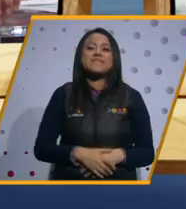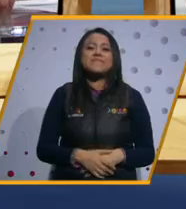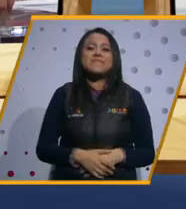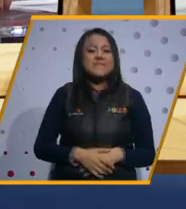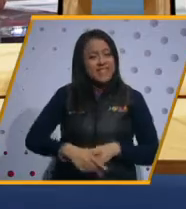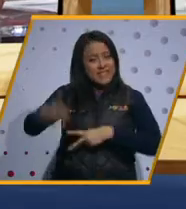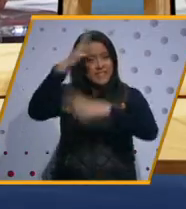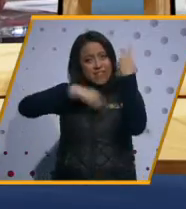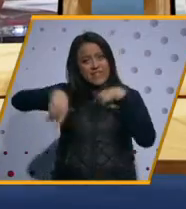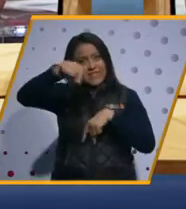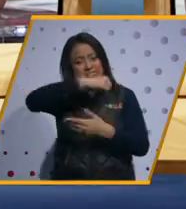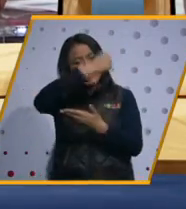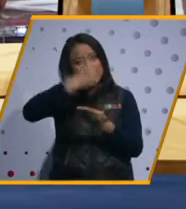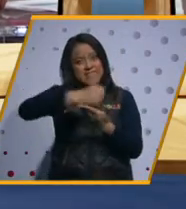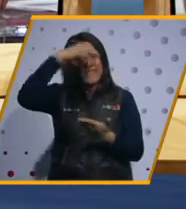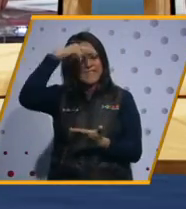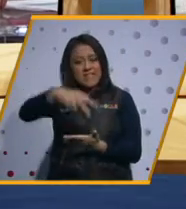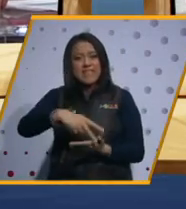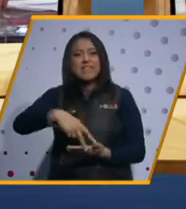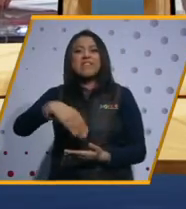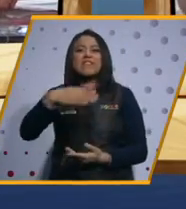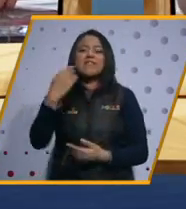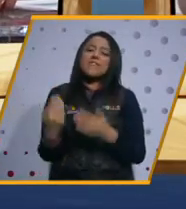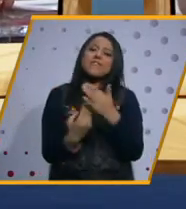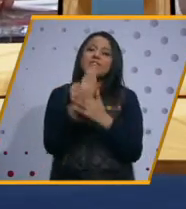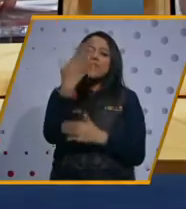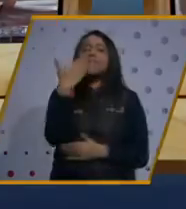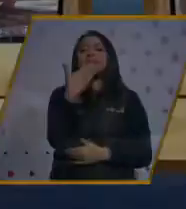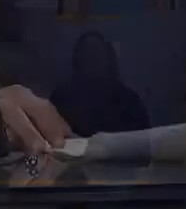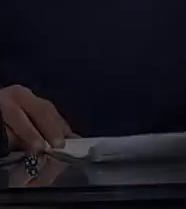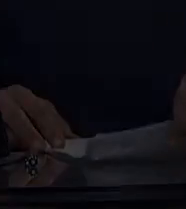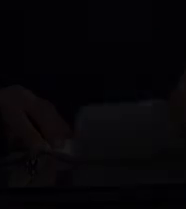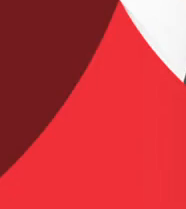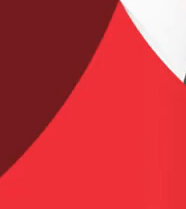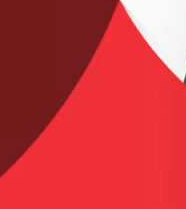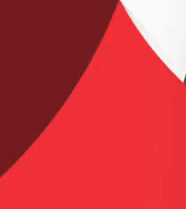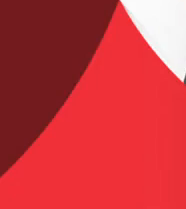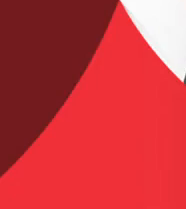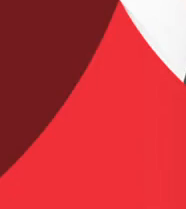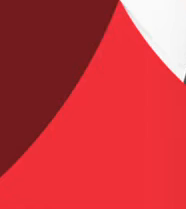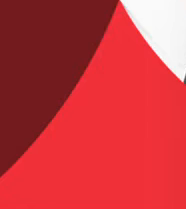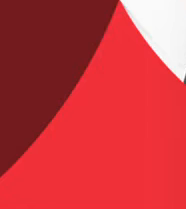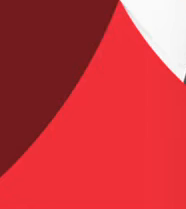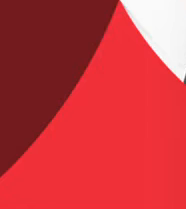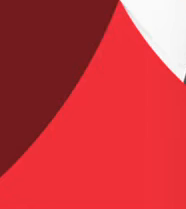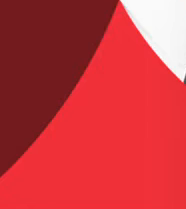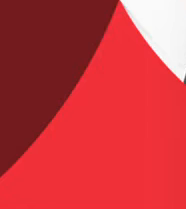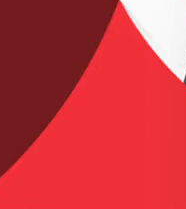Regresamos contigo a la capital del país. Que tengan una excelente mañana. Y gracias, un saludo a toda la gente de Veracruz.